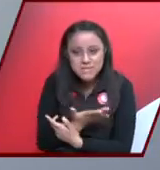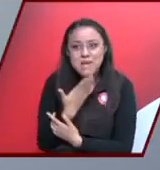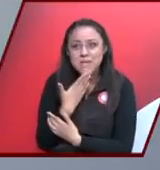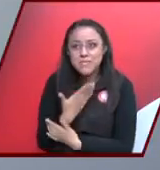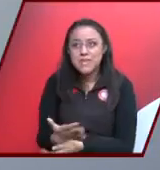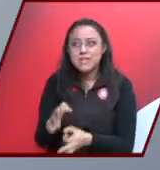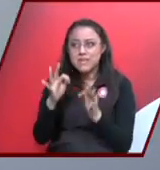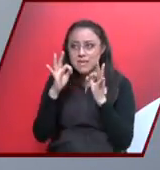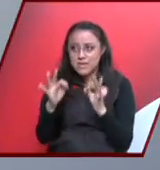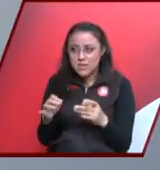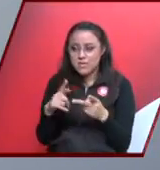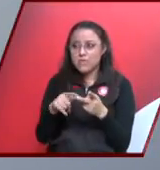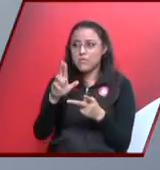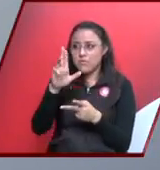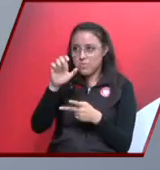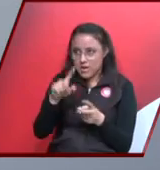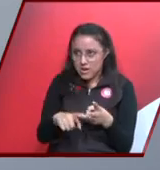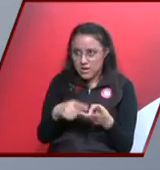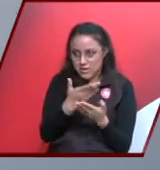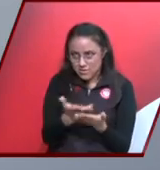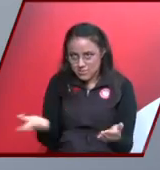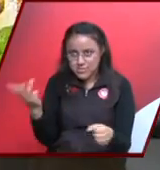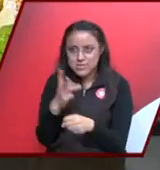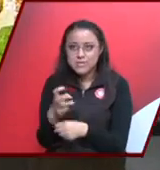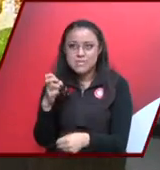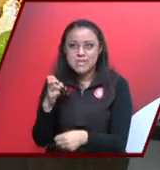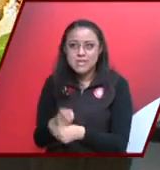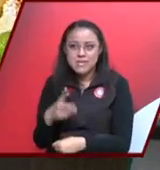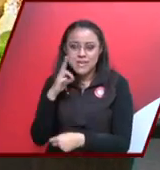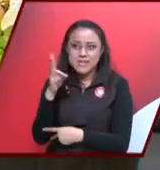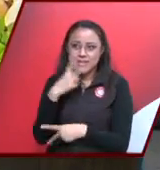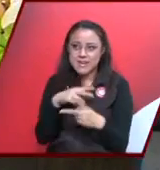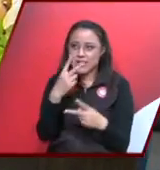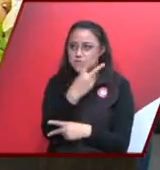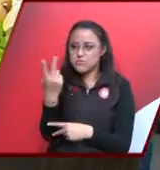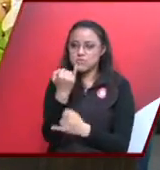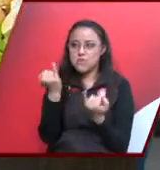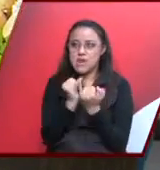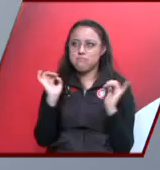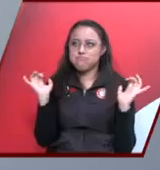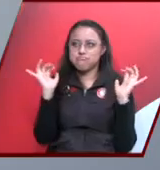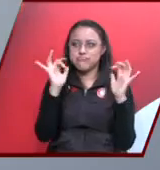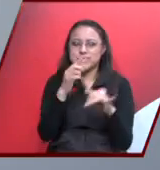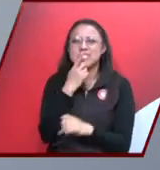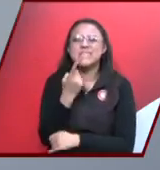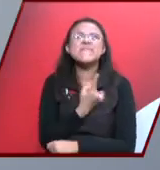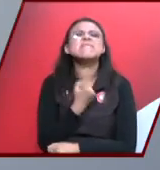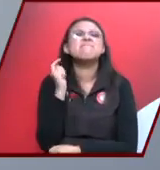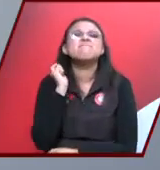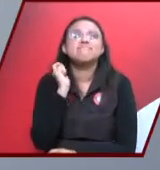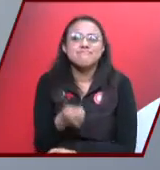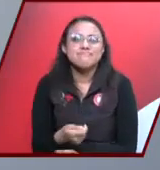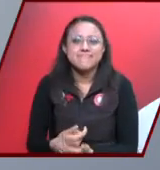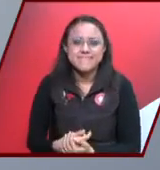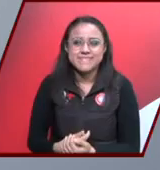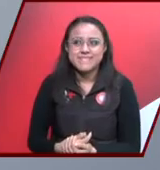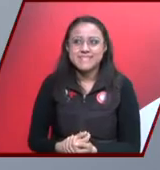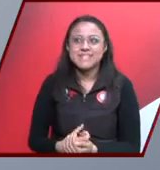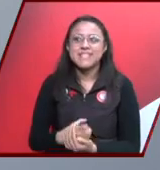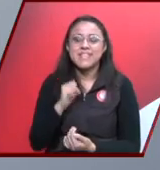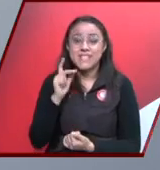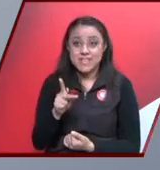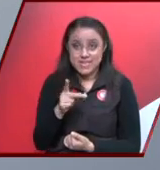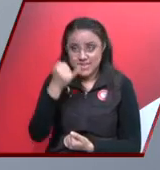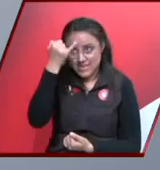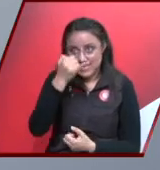como uno, como el Urbano, como nuestros invitados del día de hoy. Son los primeros gorrones ustedes, a ver, al grano. Al grano, jefe, y es que